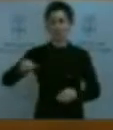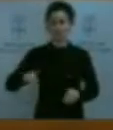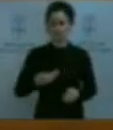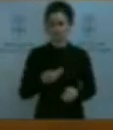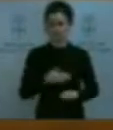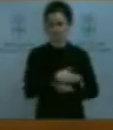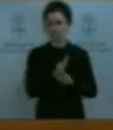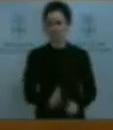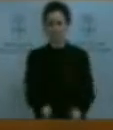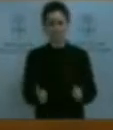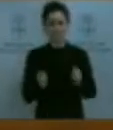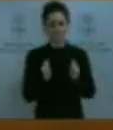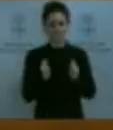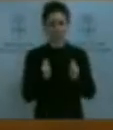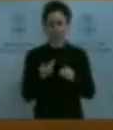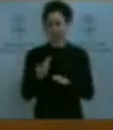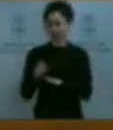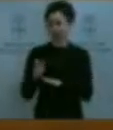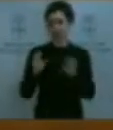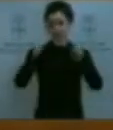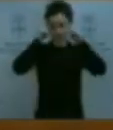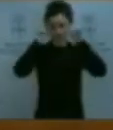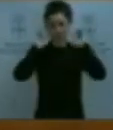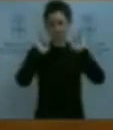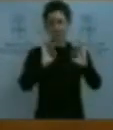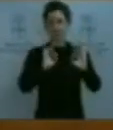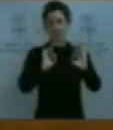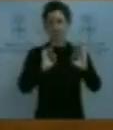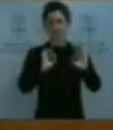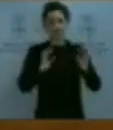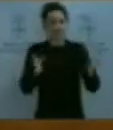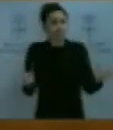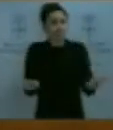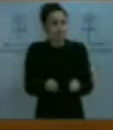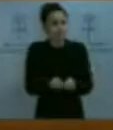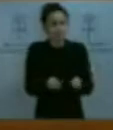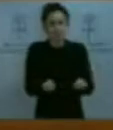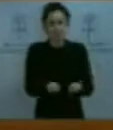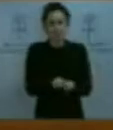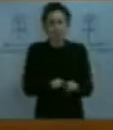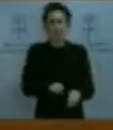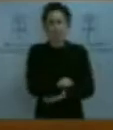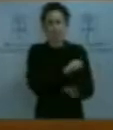muy simple, que es ver la financiación, por ejemplo, en Asturias, vinculada al PIB, a ver si llega al 5%,